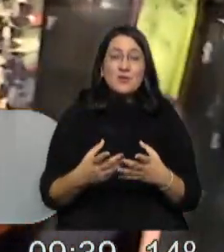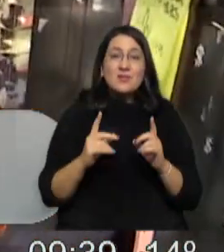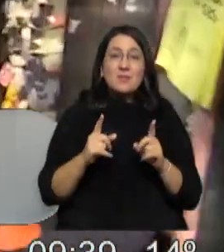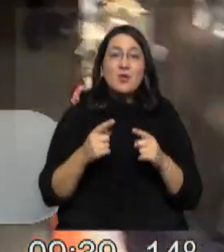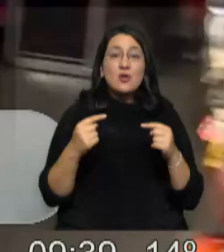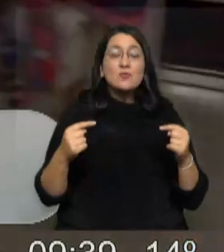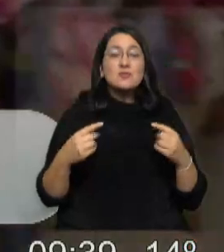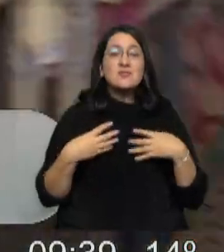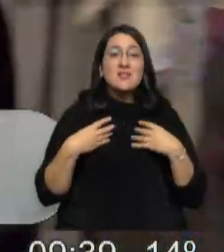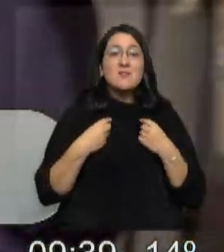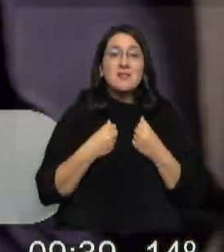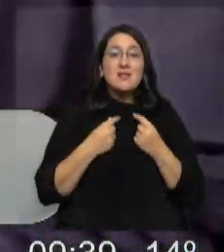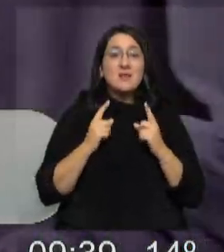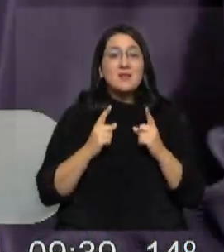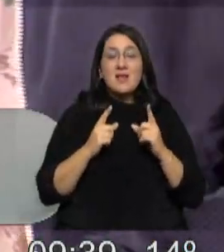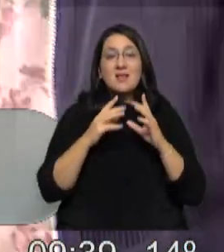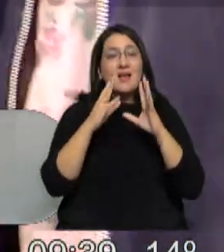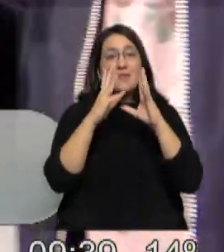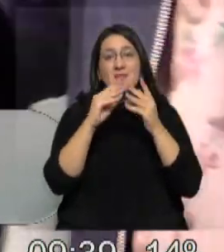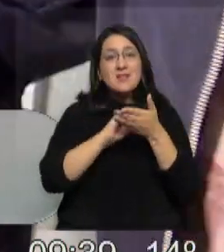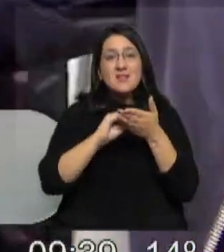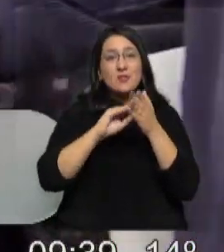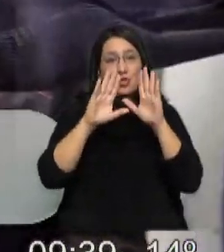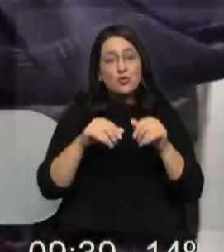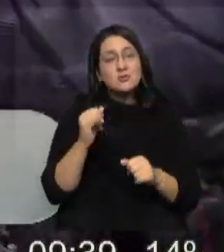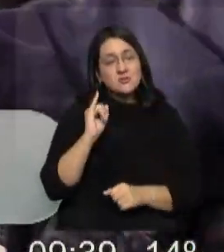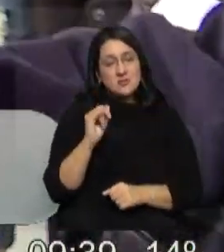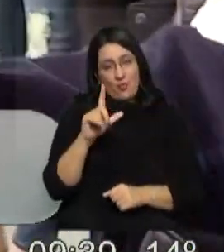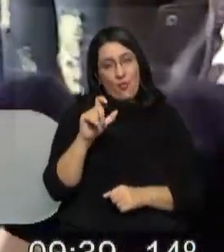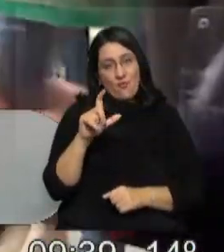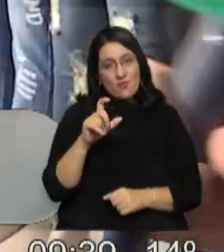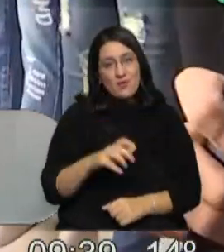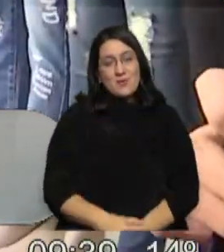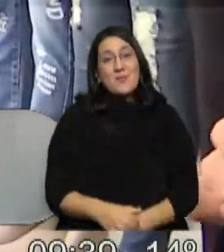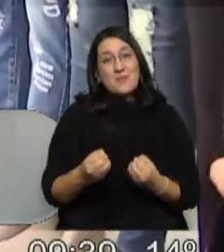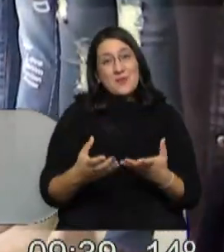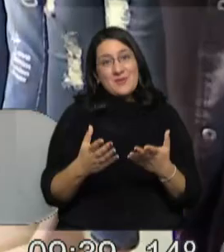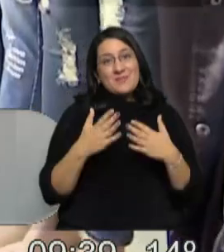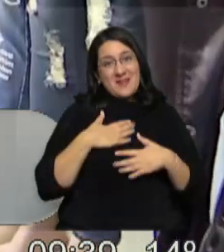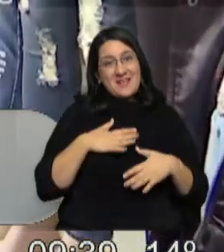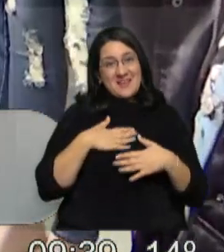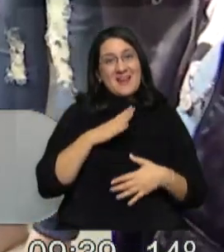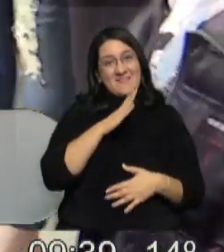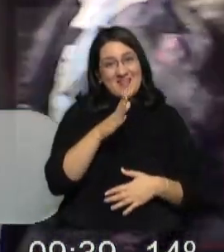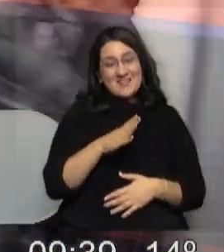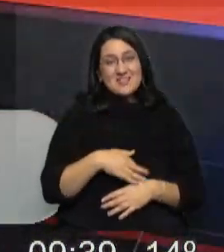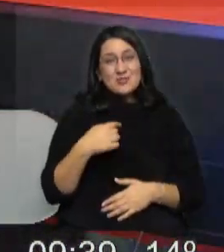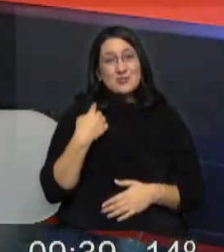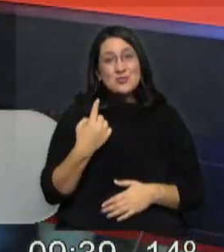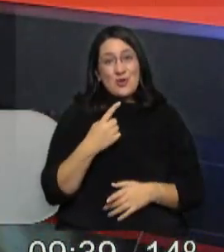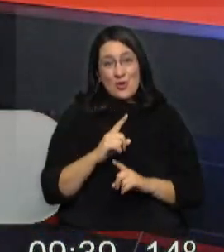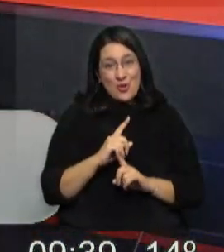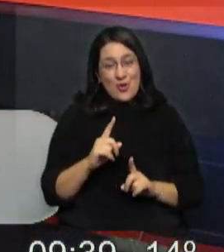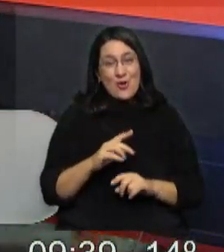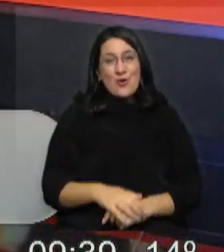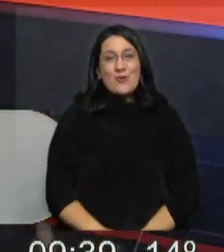los recursos... me parece que hay que administrar todo en la vida, usted también... Sí, claro, por supuesto. Bueno, vecina, vaya los para su local. Claro, no me deje solo su local,